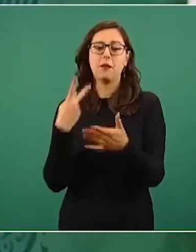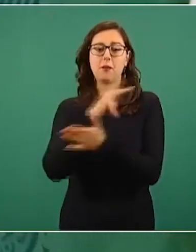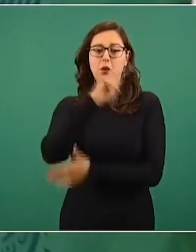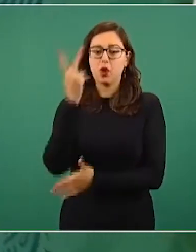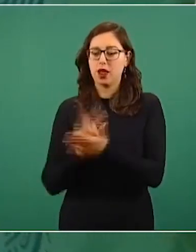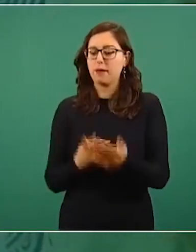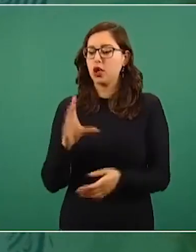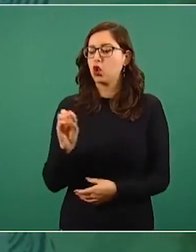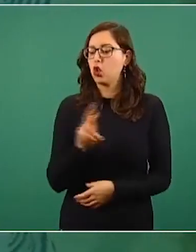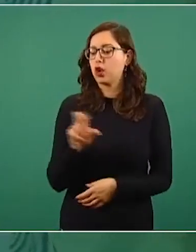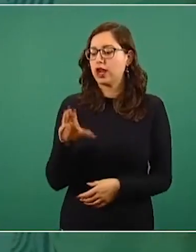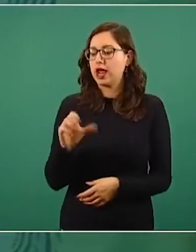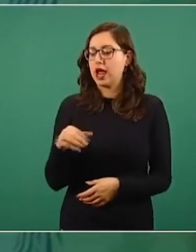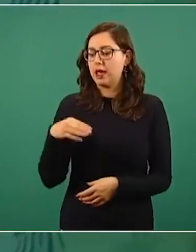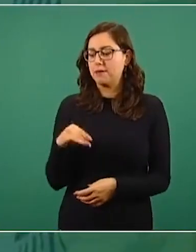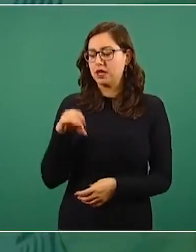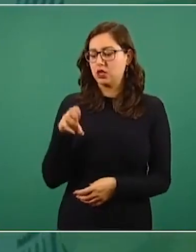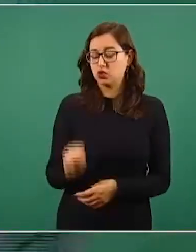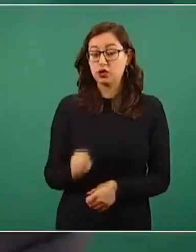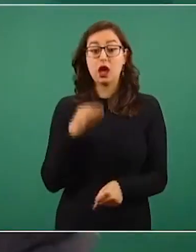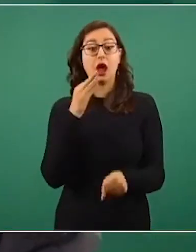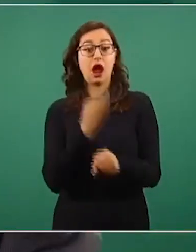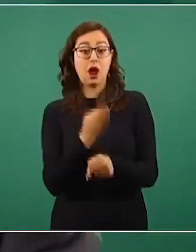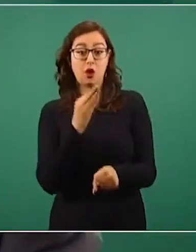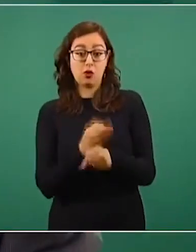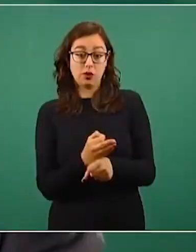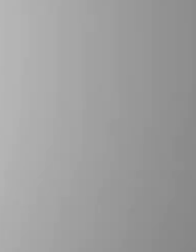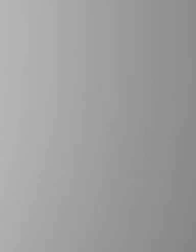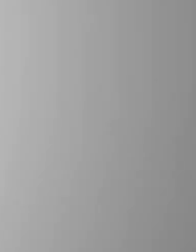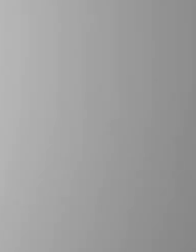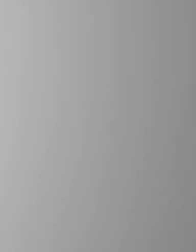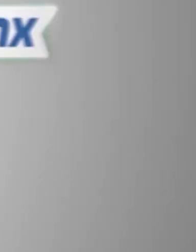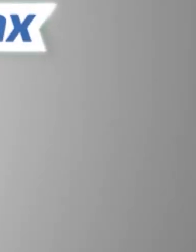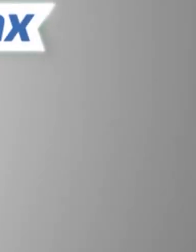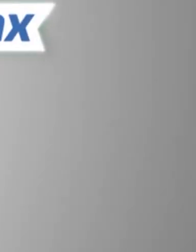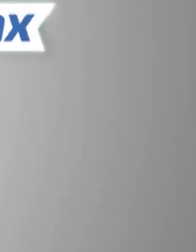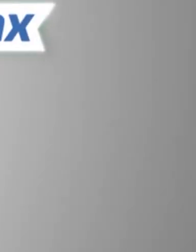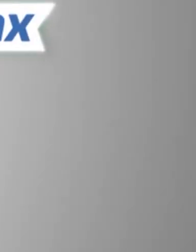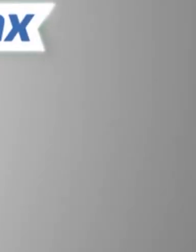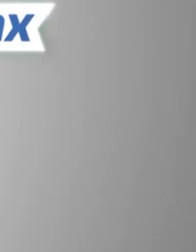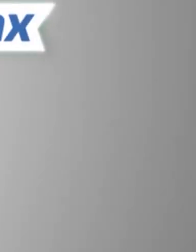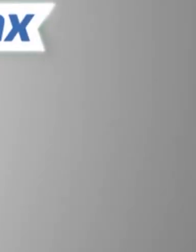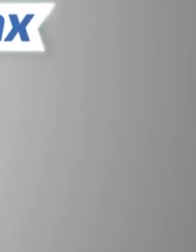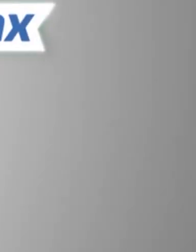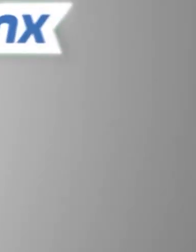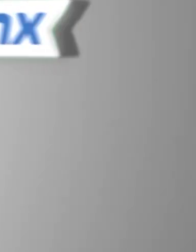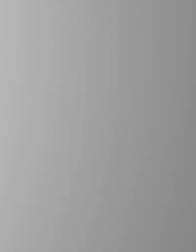liberada la autorización fue enviada a Rusia para comenzar la logística de traslado.